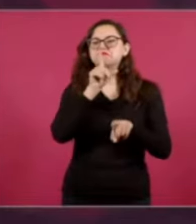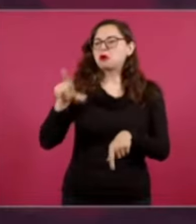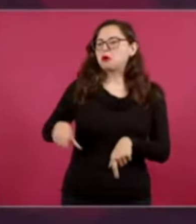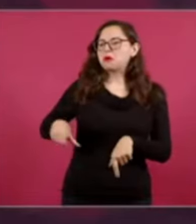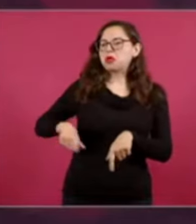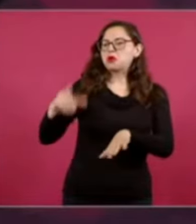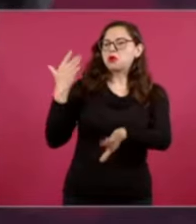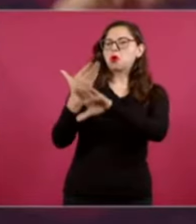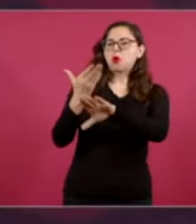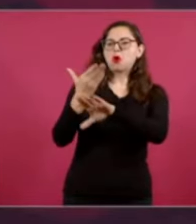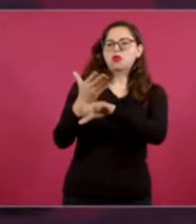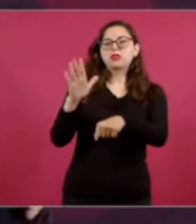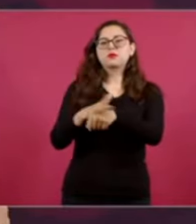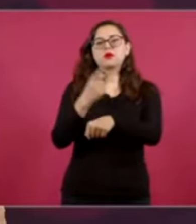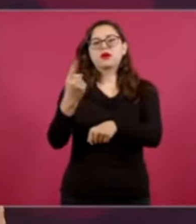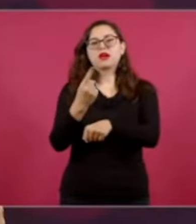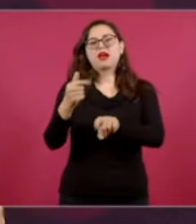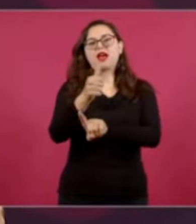de los potentados de México.